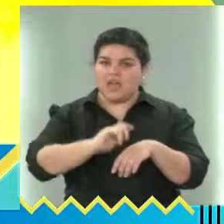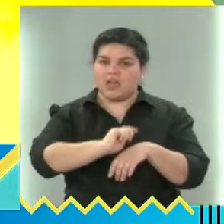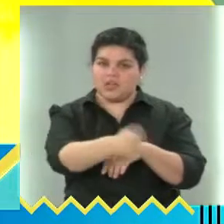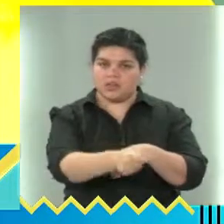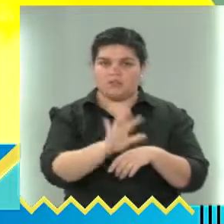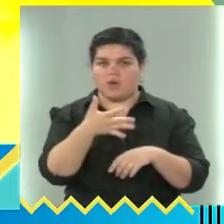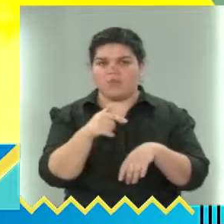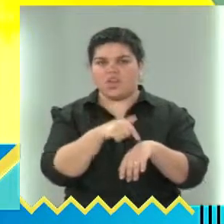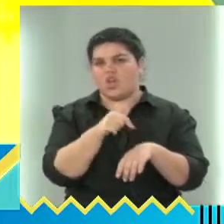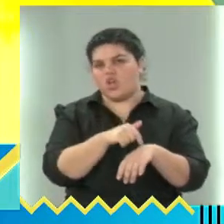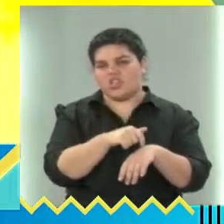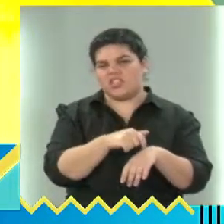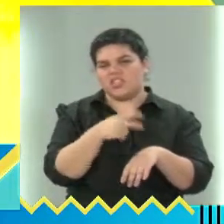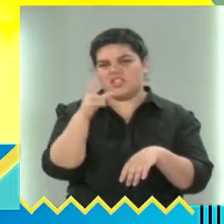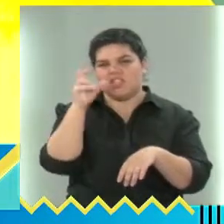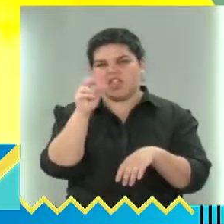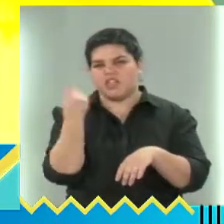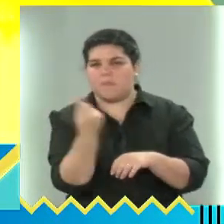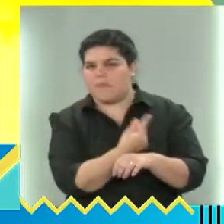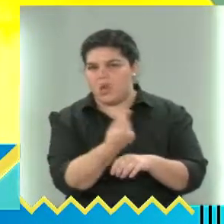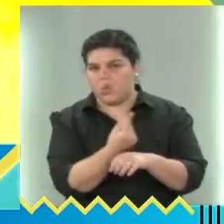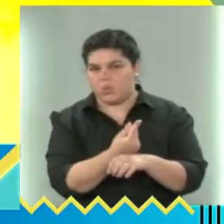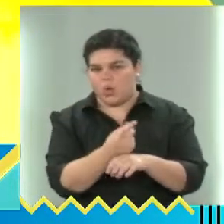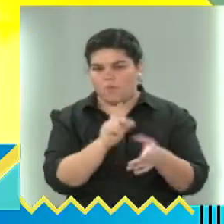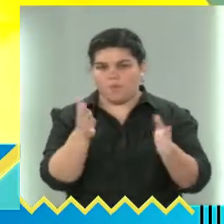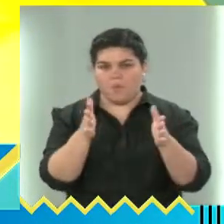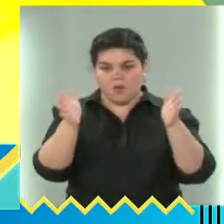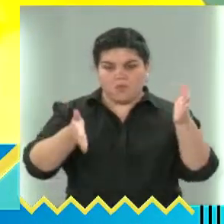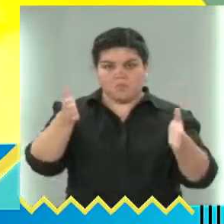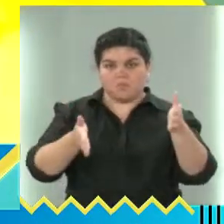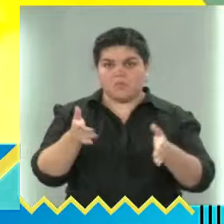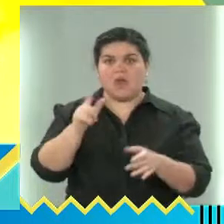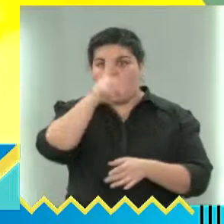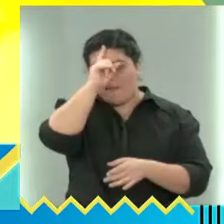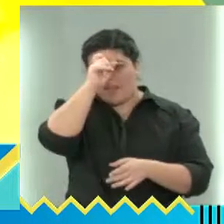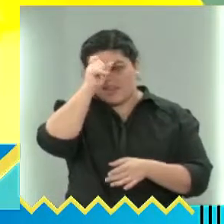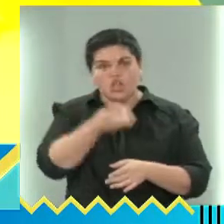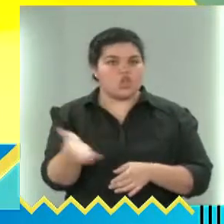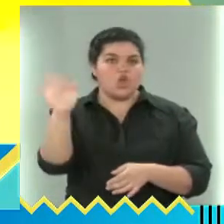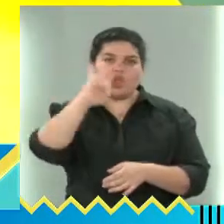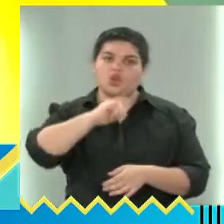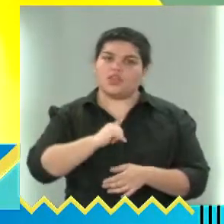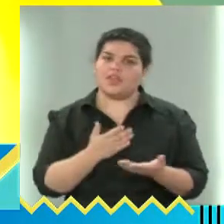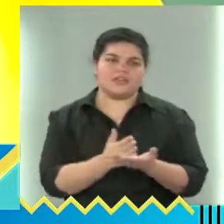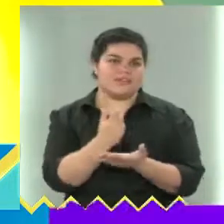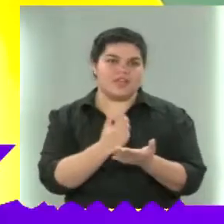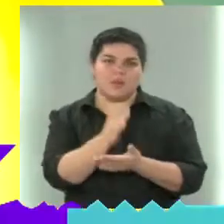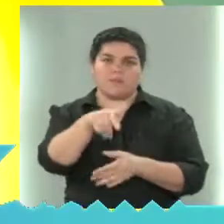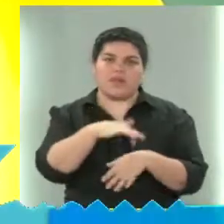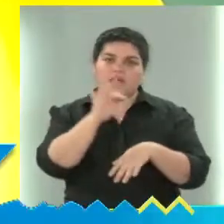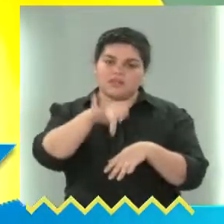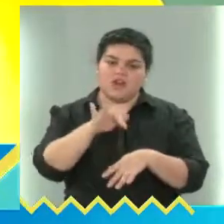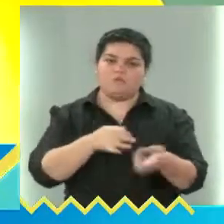procedimiento, menos de 10 la extracción, puede ayudar a esas personas donde en los hospitales todos los días estamos realizando